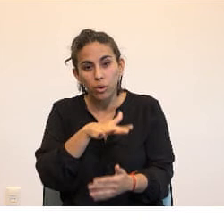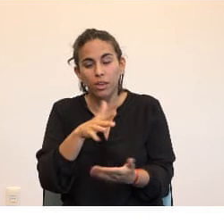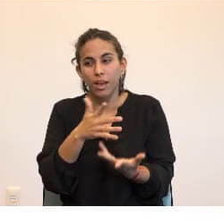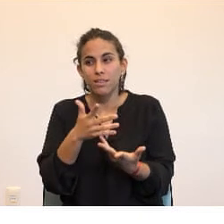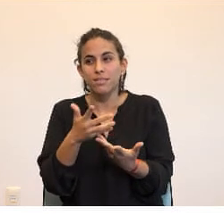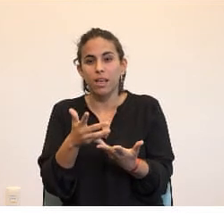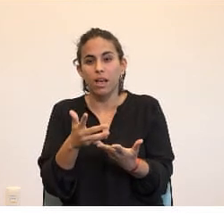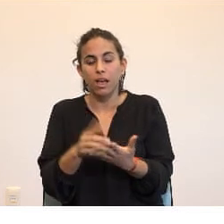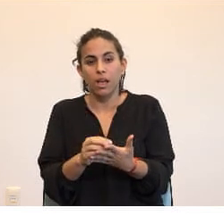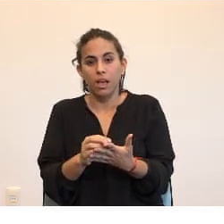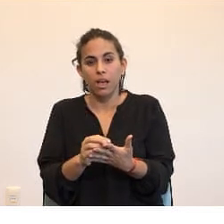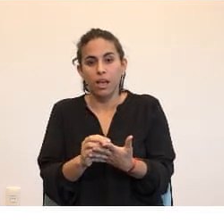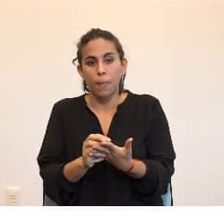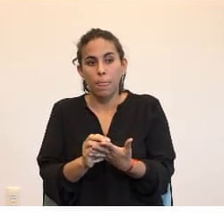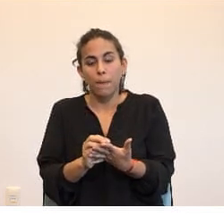tan